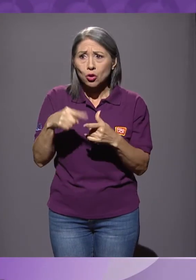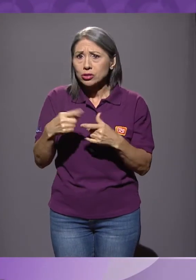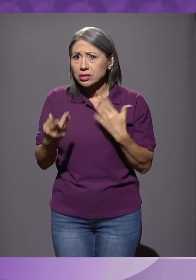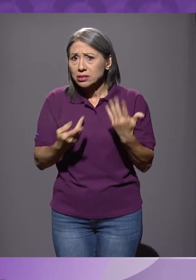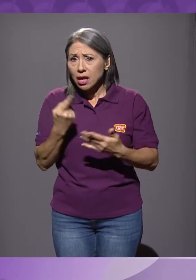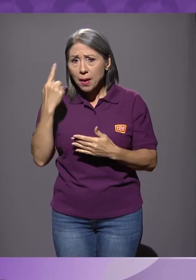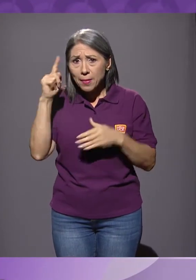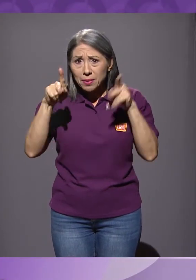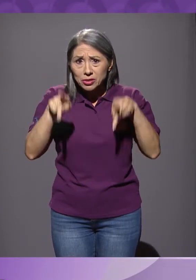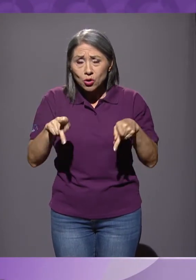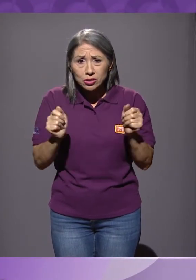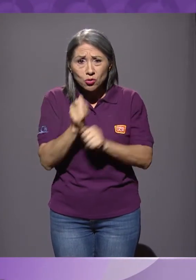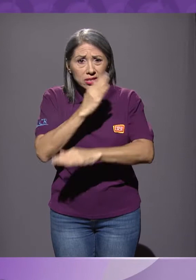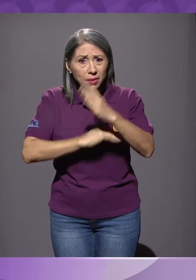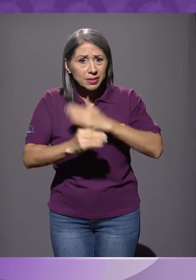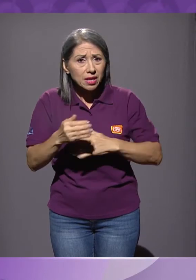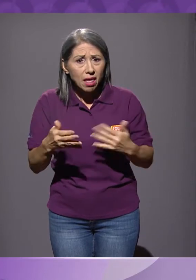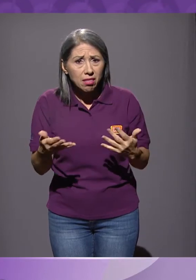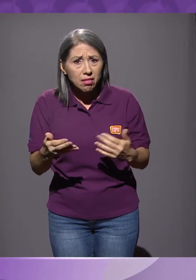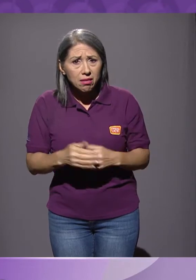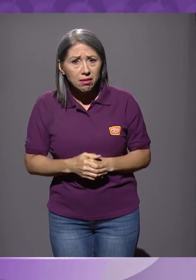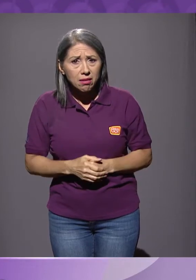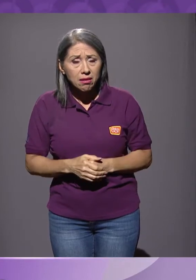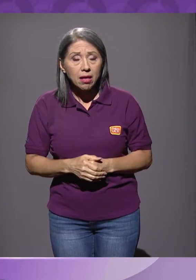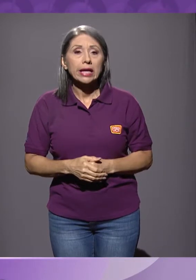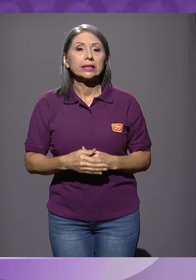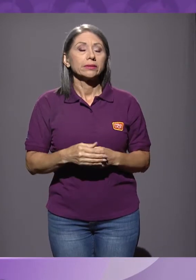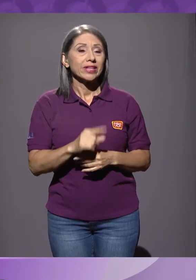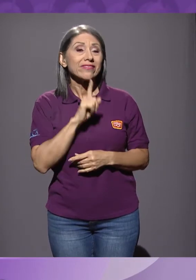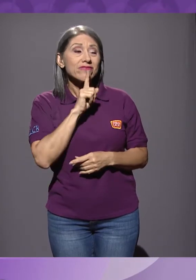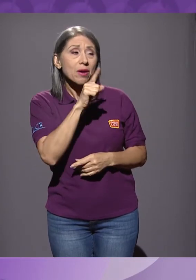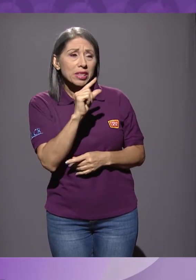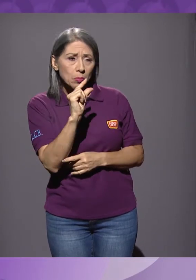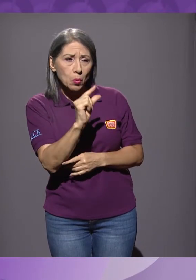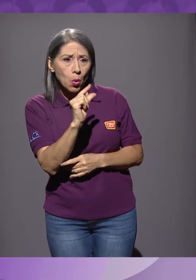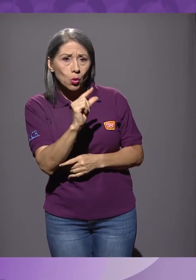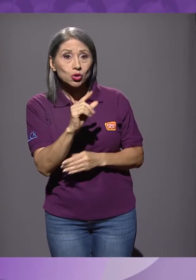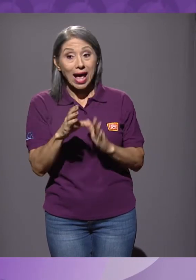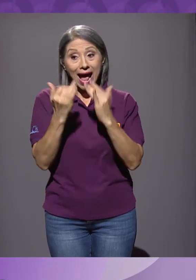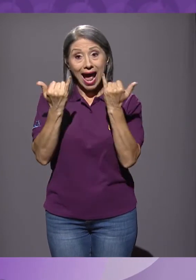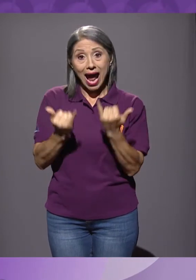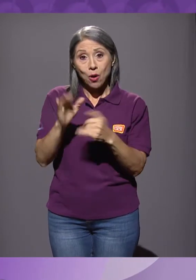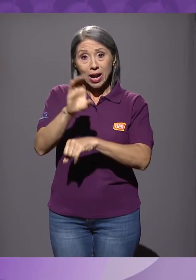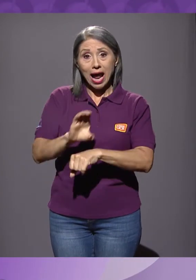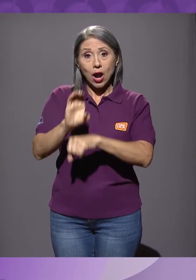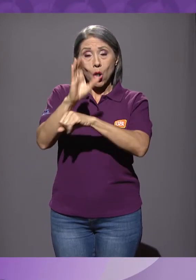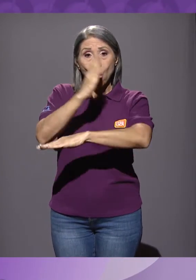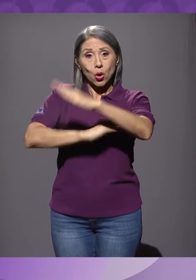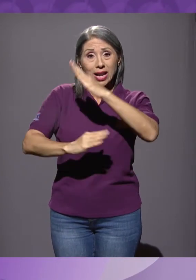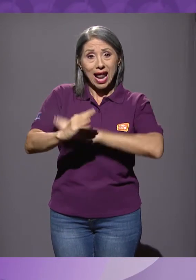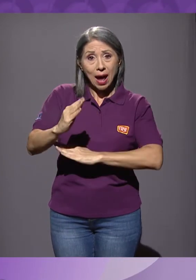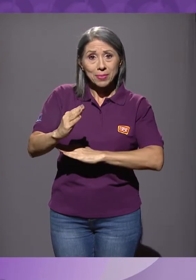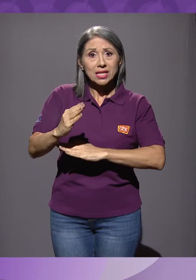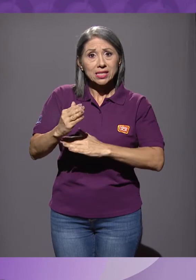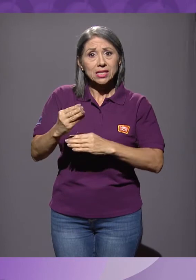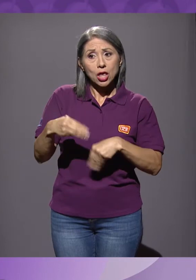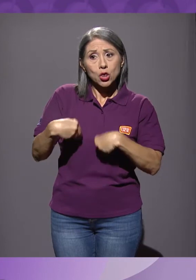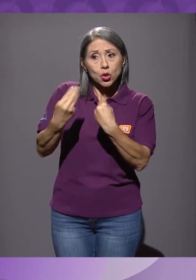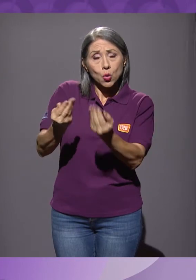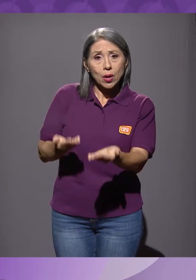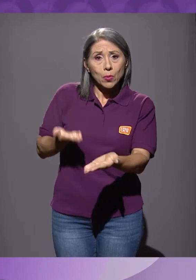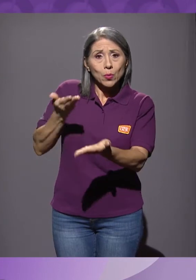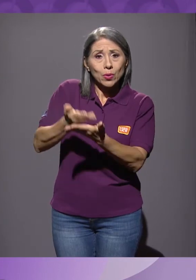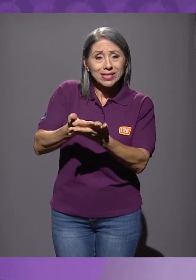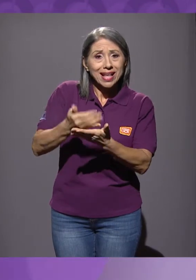Muy pocos, ¿verdad? Muy pocos espacios. Esta propuesta del CONAPDIS de la atención en la línea